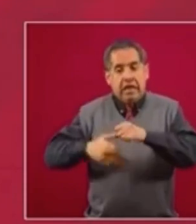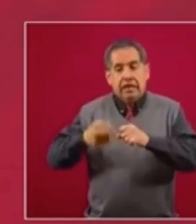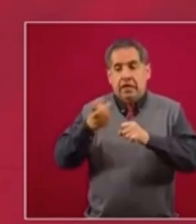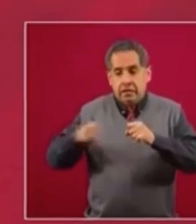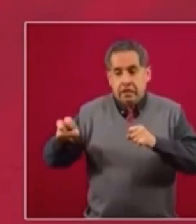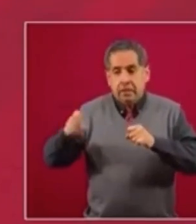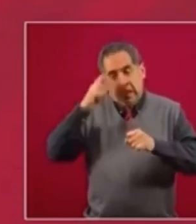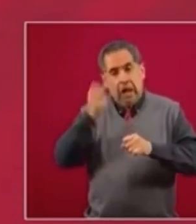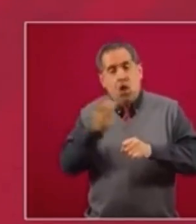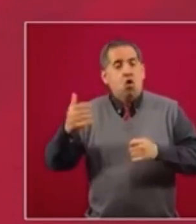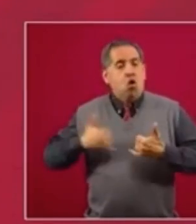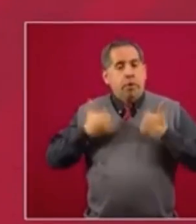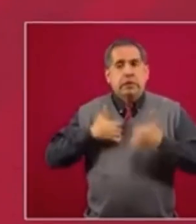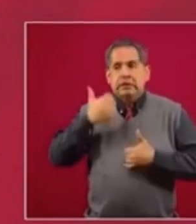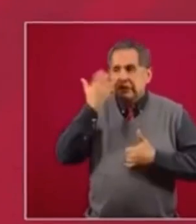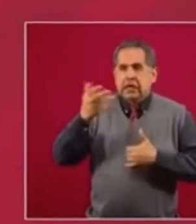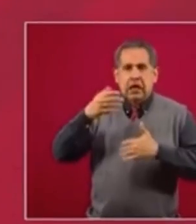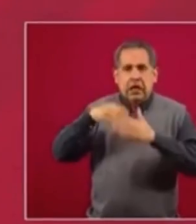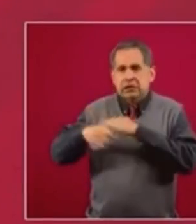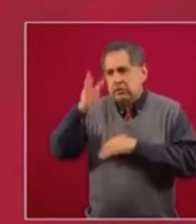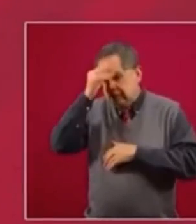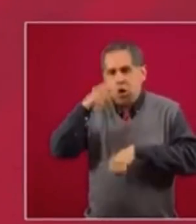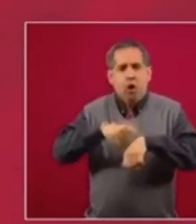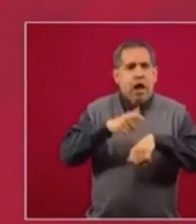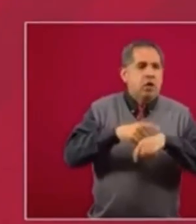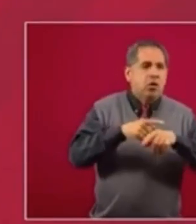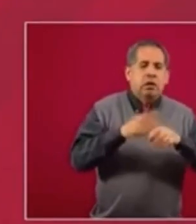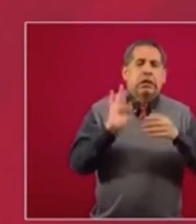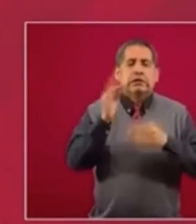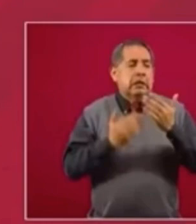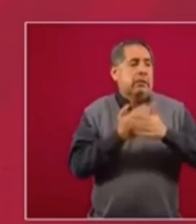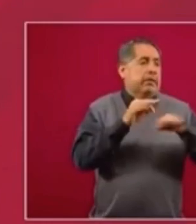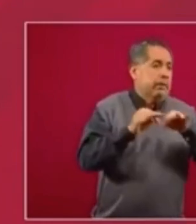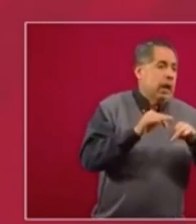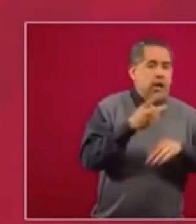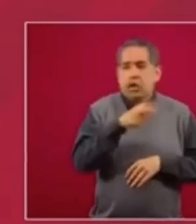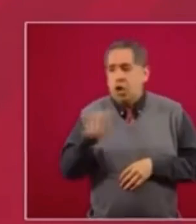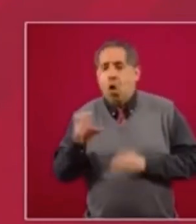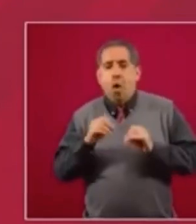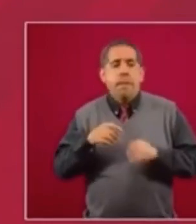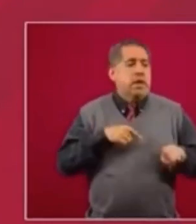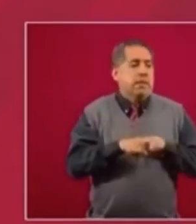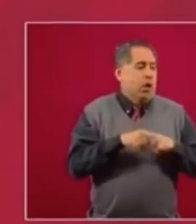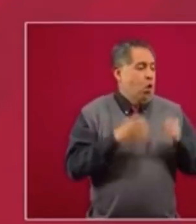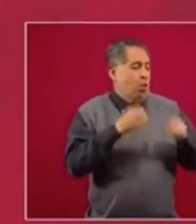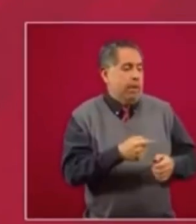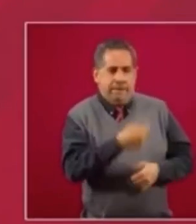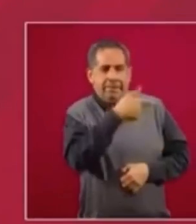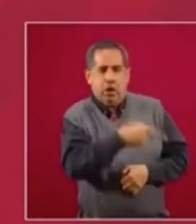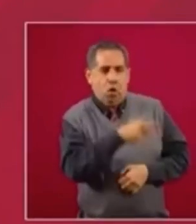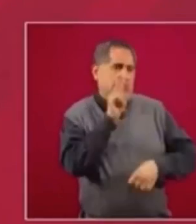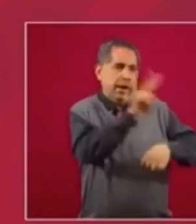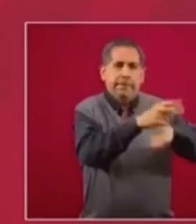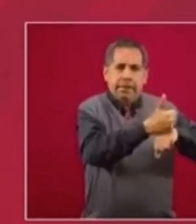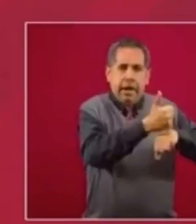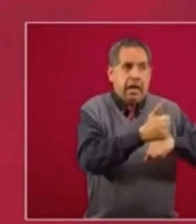aquellos jóvenes que quieran entrar a horas diferentes porque tienen trabajo o porque hay un hermanito que ve primaria primero,